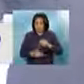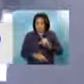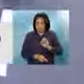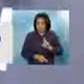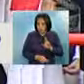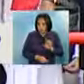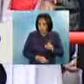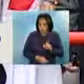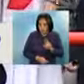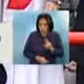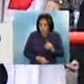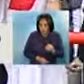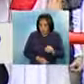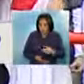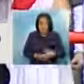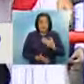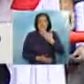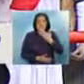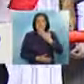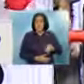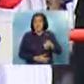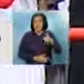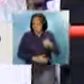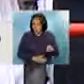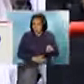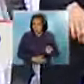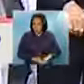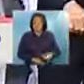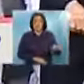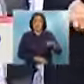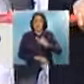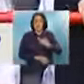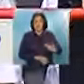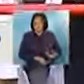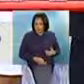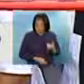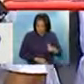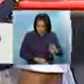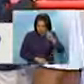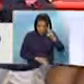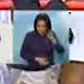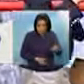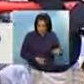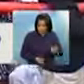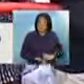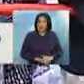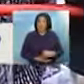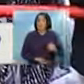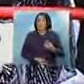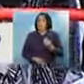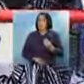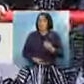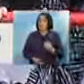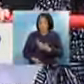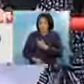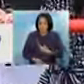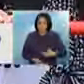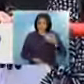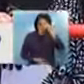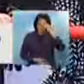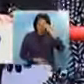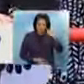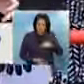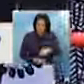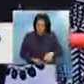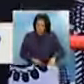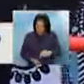es un perro que es de propiedad del primer mandatario de la nación, porque el presidente sabía que tenía